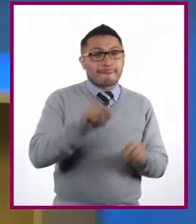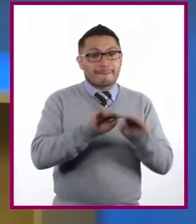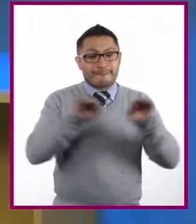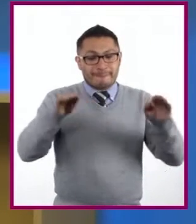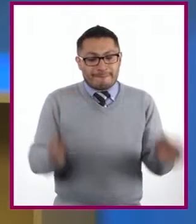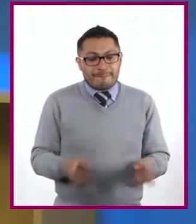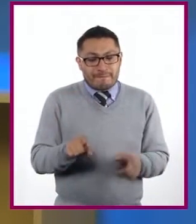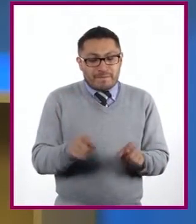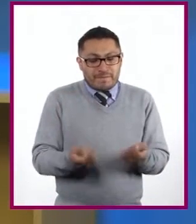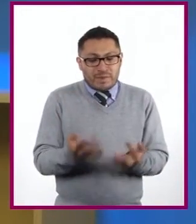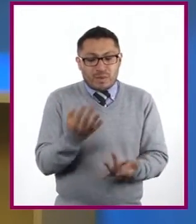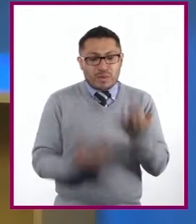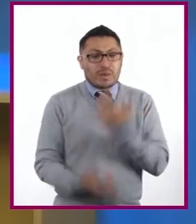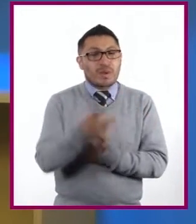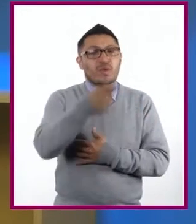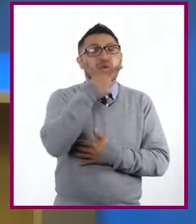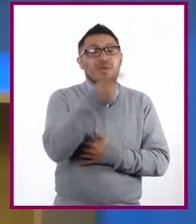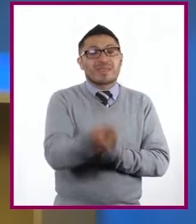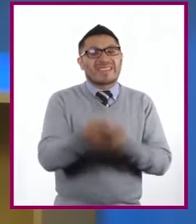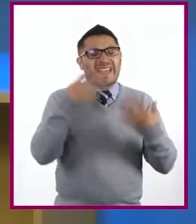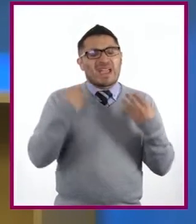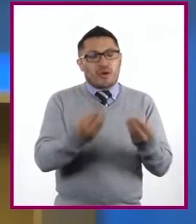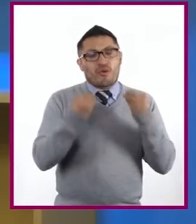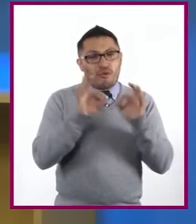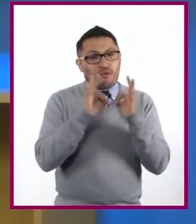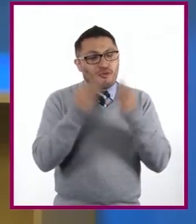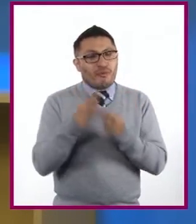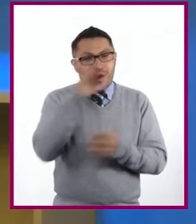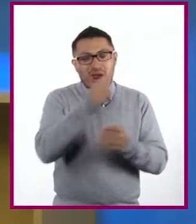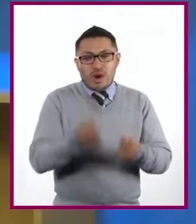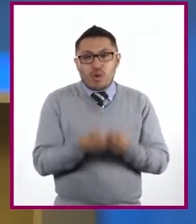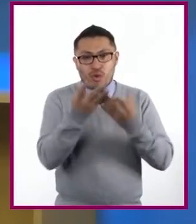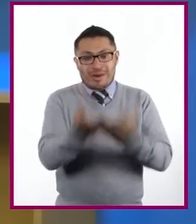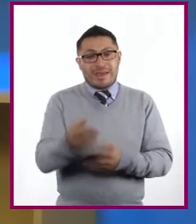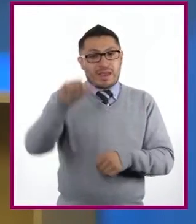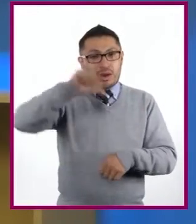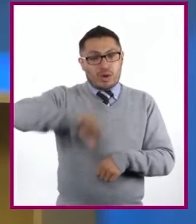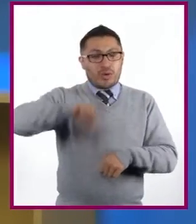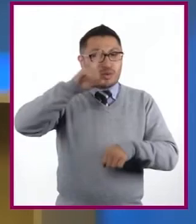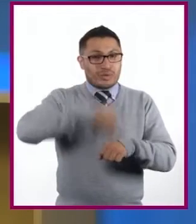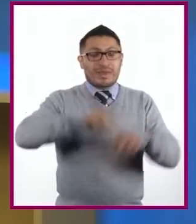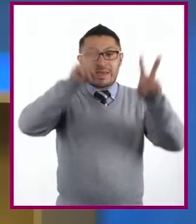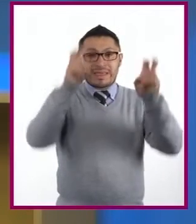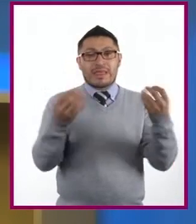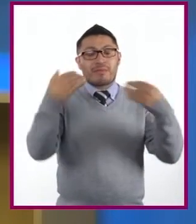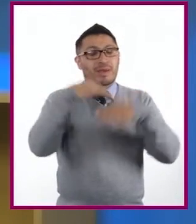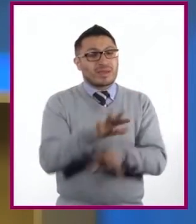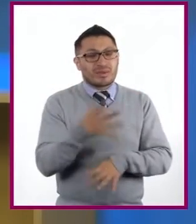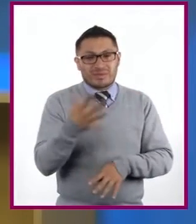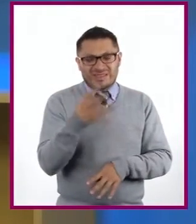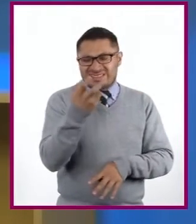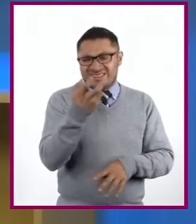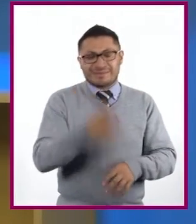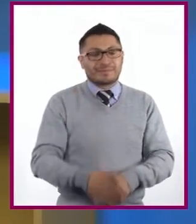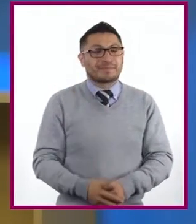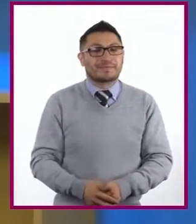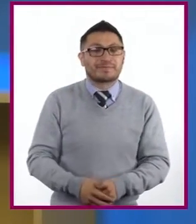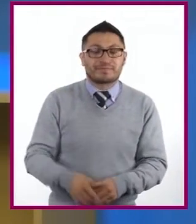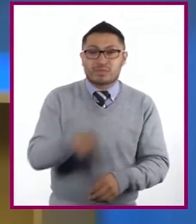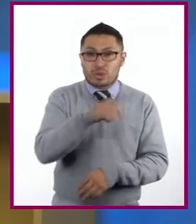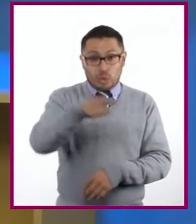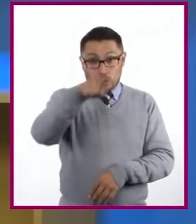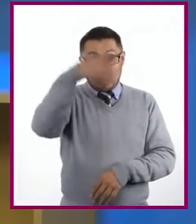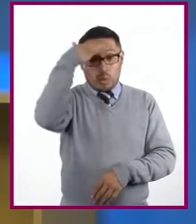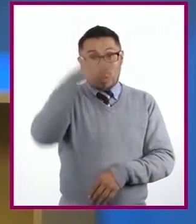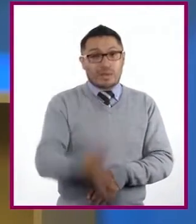que hablas es una gran fuente de transmisión de calor, y el día de hoy nuestro tema habla un poco al respecto. Como sabrás,